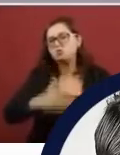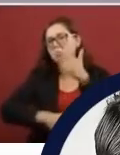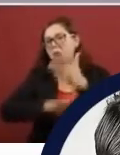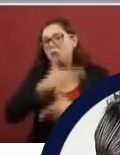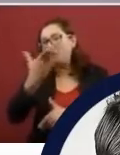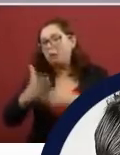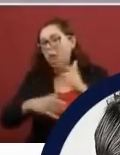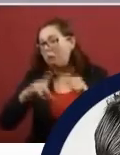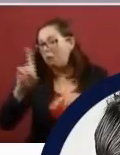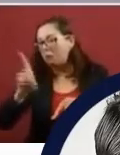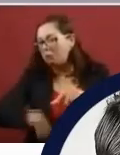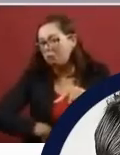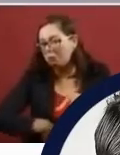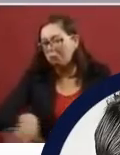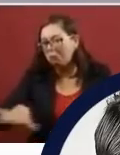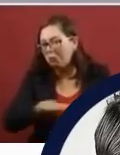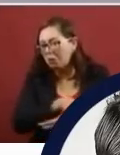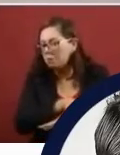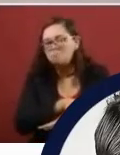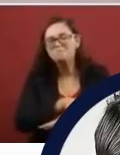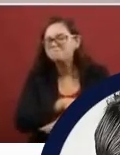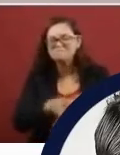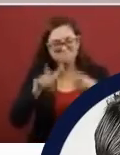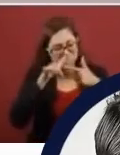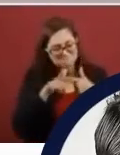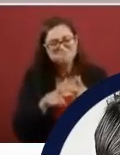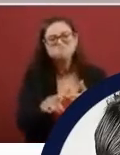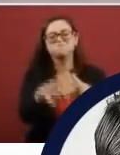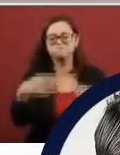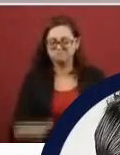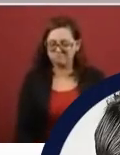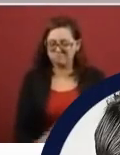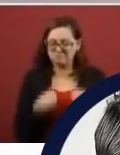sumiso en el que el neoliberalismo nos acostumbró, pensando que todo lo que fuera